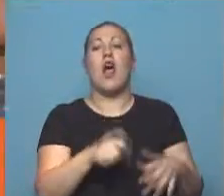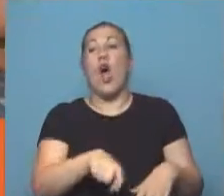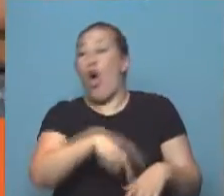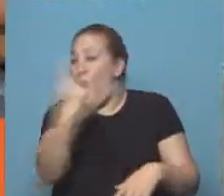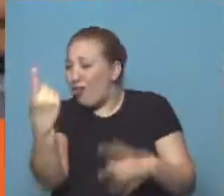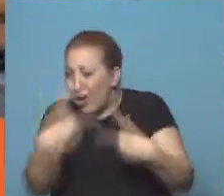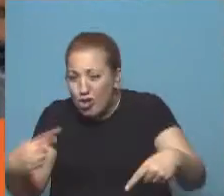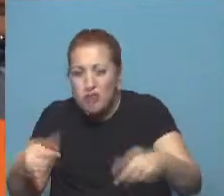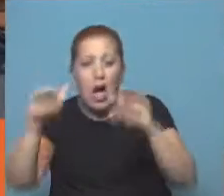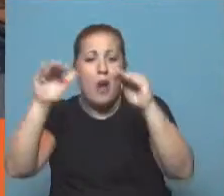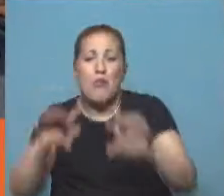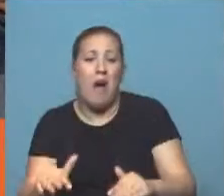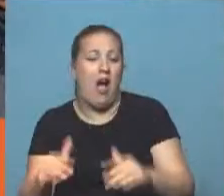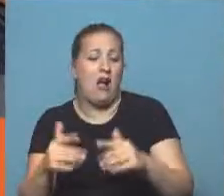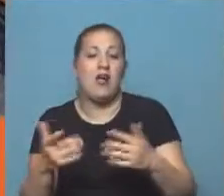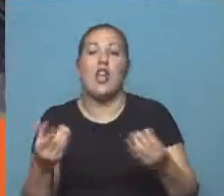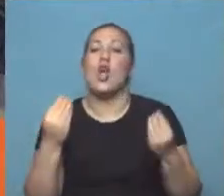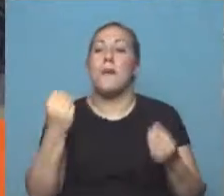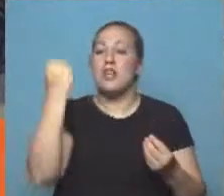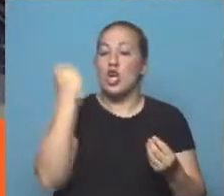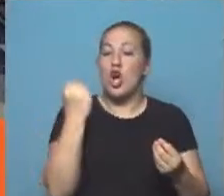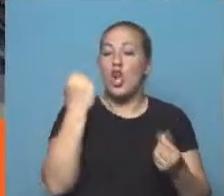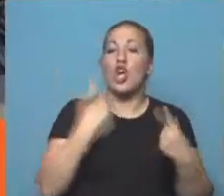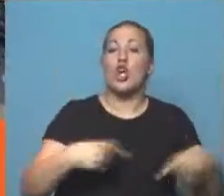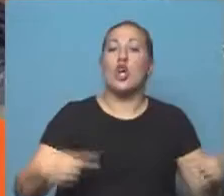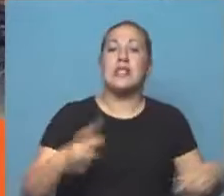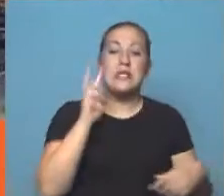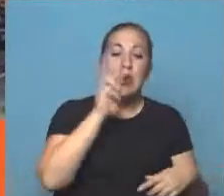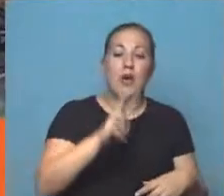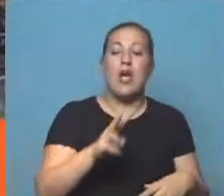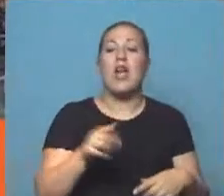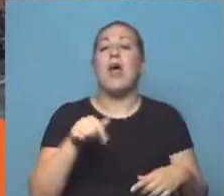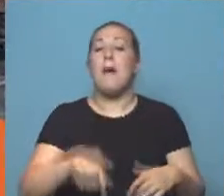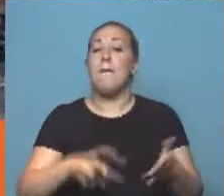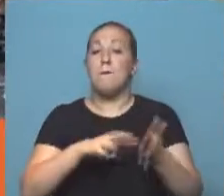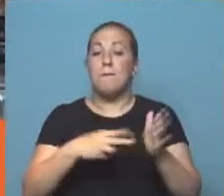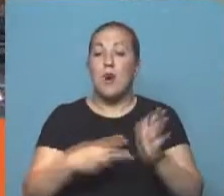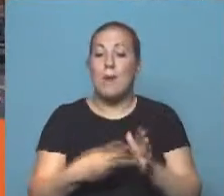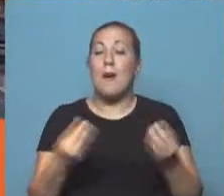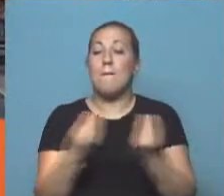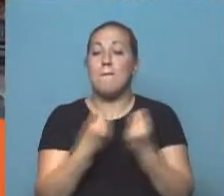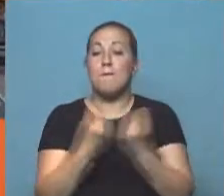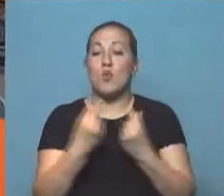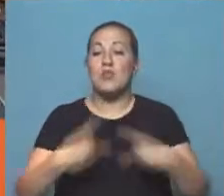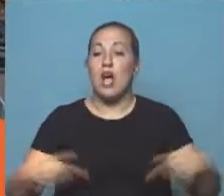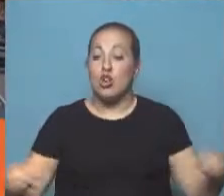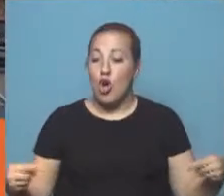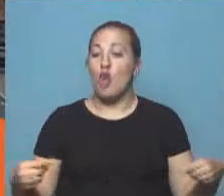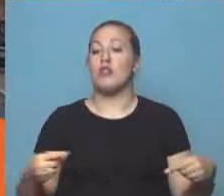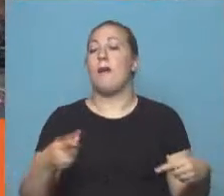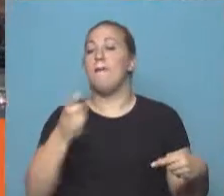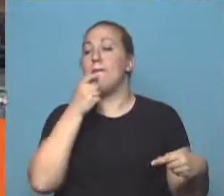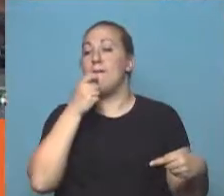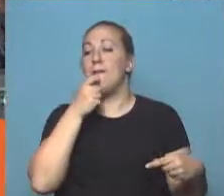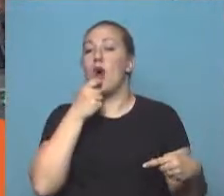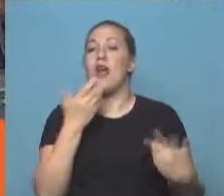Bien, lo que pasa es que muchas veces cuando uno analiza la economía están las cosas que se ven y las que no se ven. Y acá el gran problema es que muchas de las cosas que no estaban a la vista, como la posibilidad de acceso